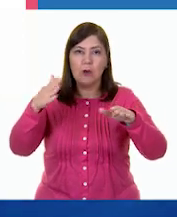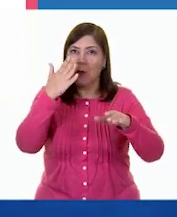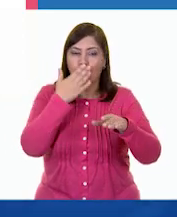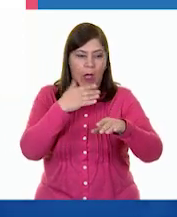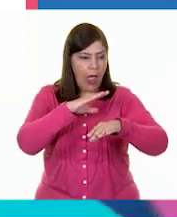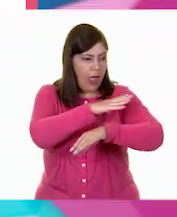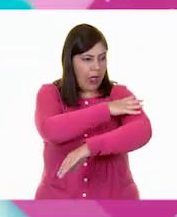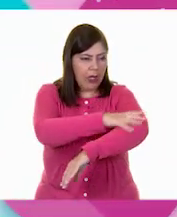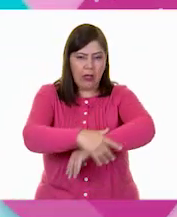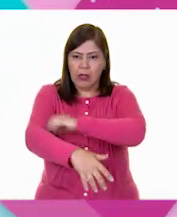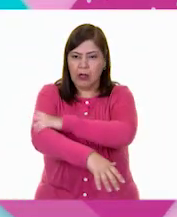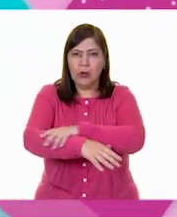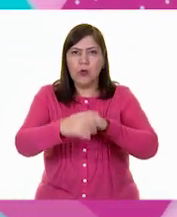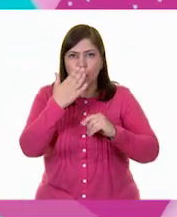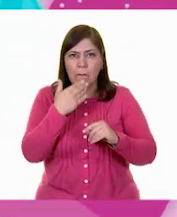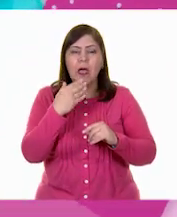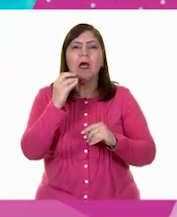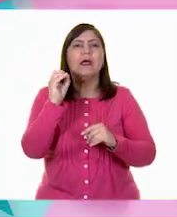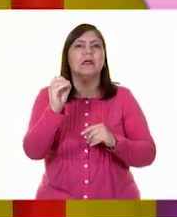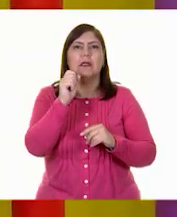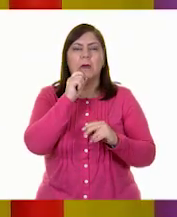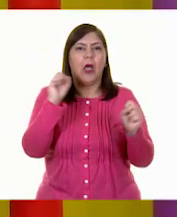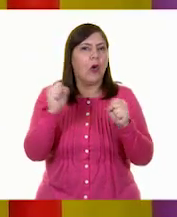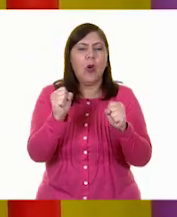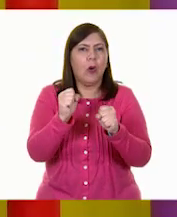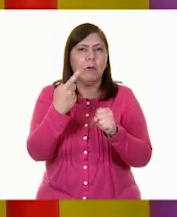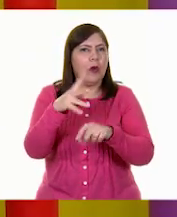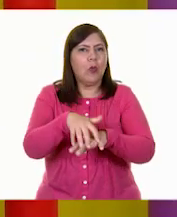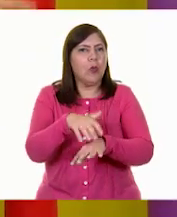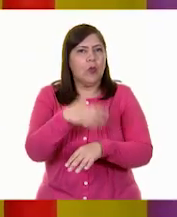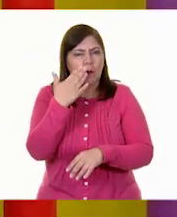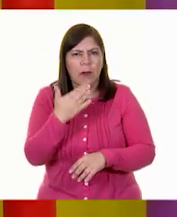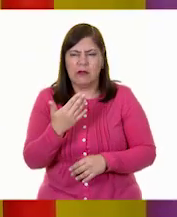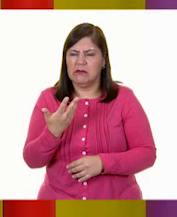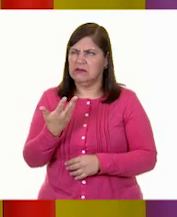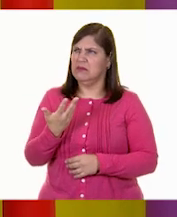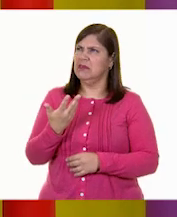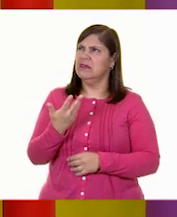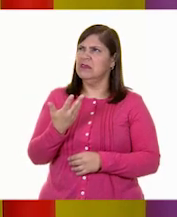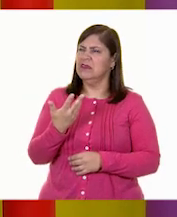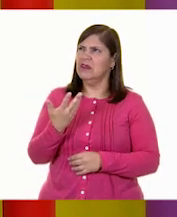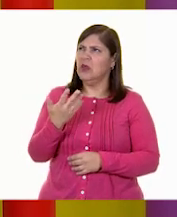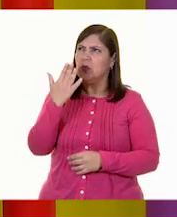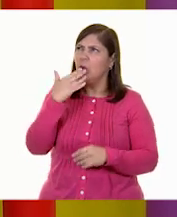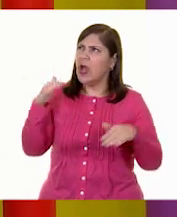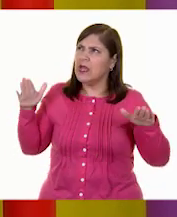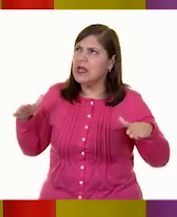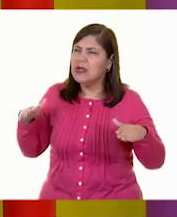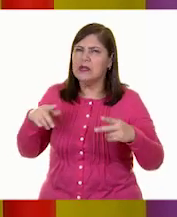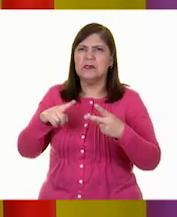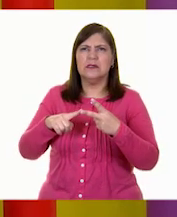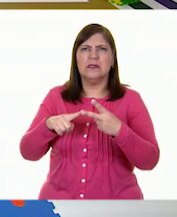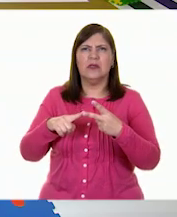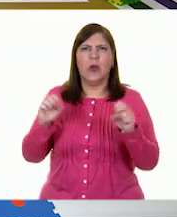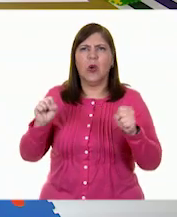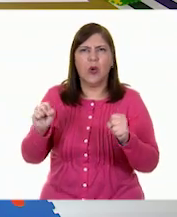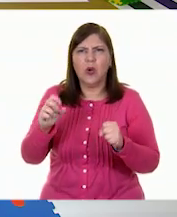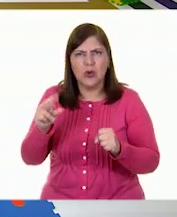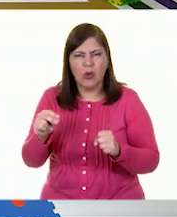¡Uy! A ver, no tiene alas. Uh-huh, pero puede volar. Pero dice que tampoco tiene pies. Y puede correr.